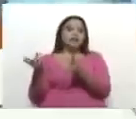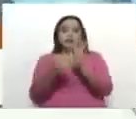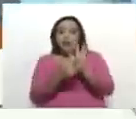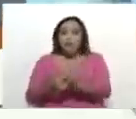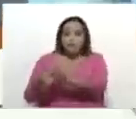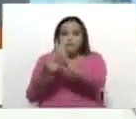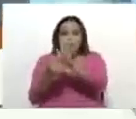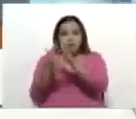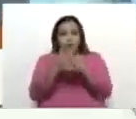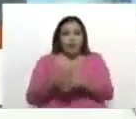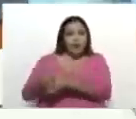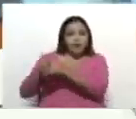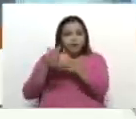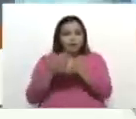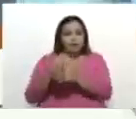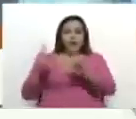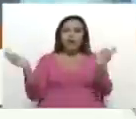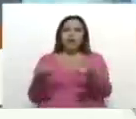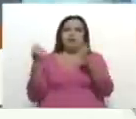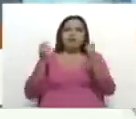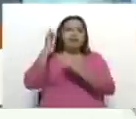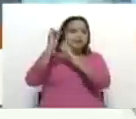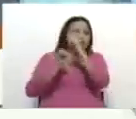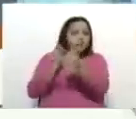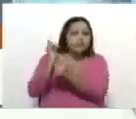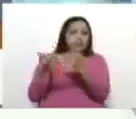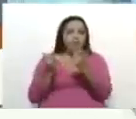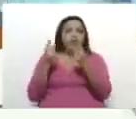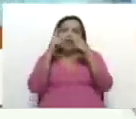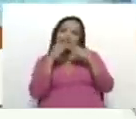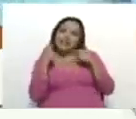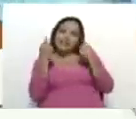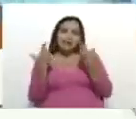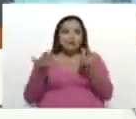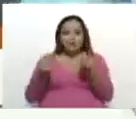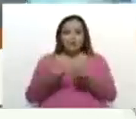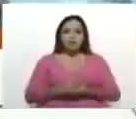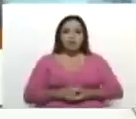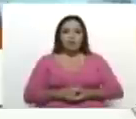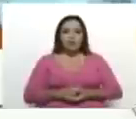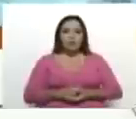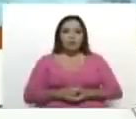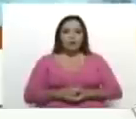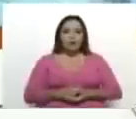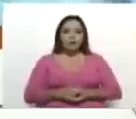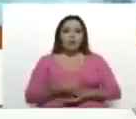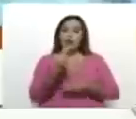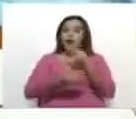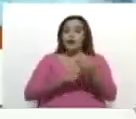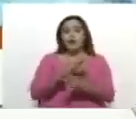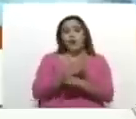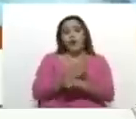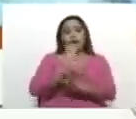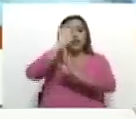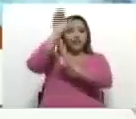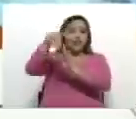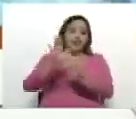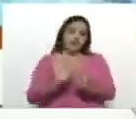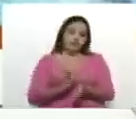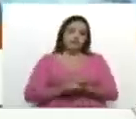cuentan con grandes aparatos de propaganda que cuentan con sonrisa y que meten cestas en juegos de básquet